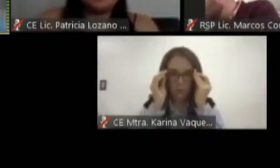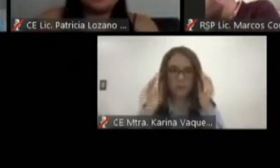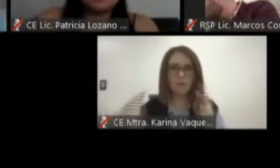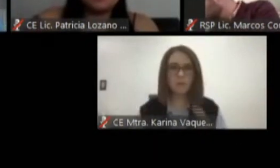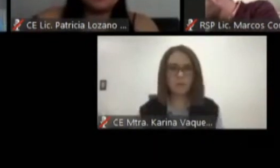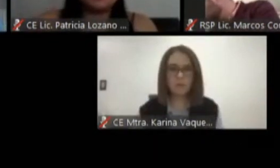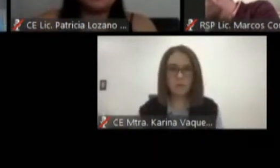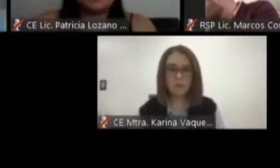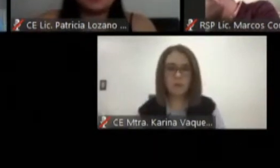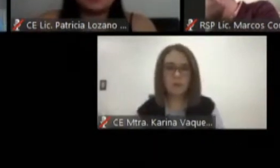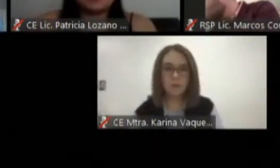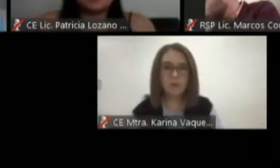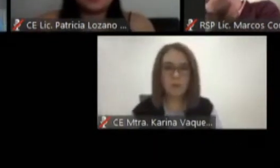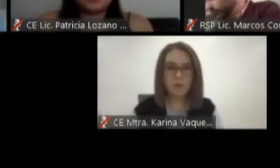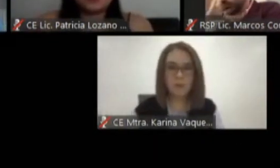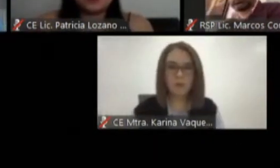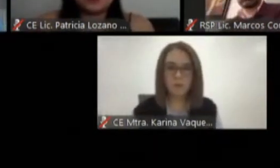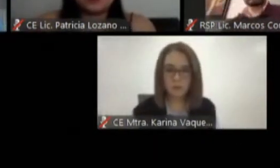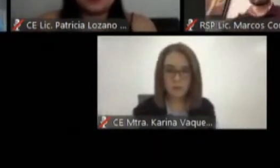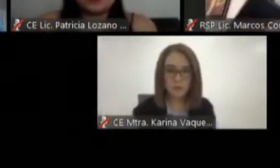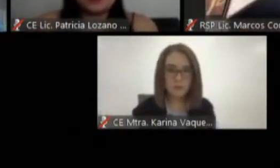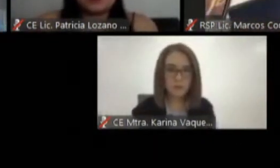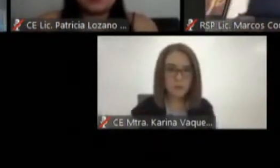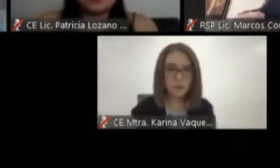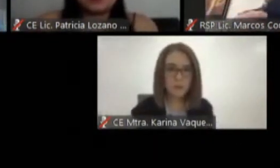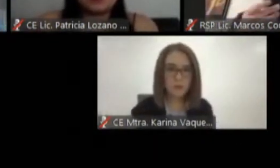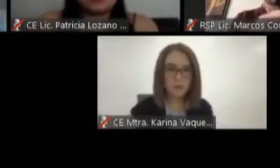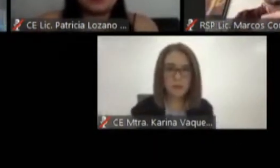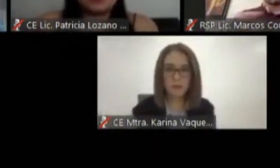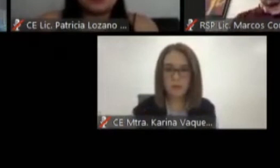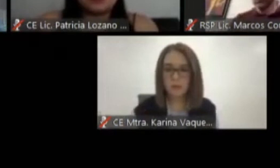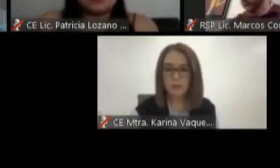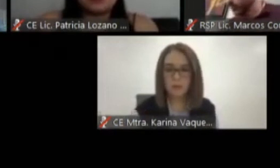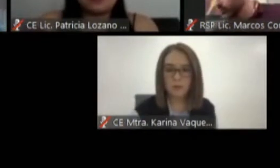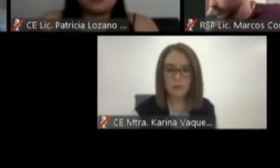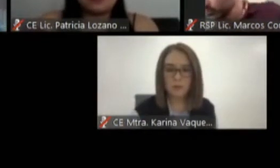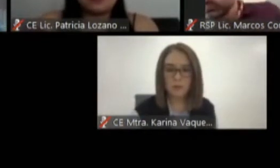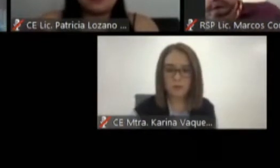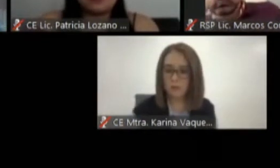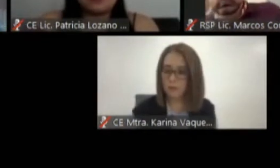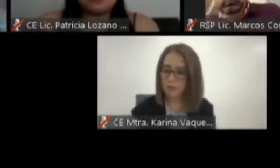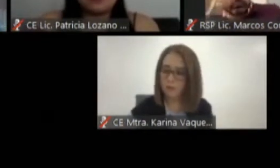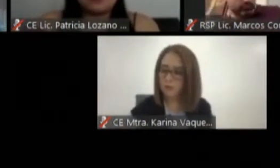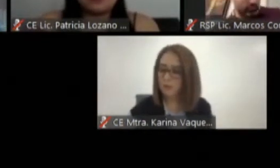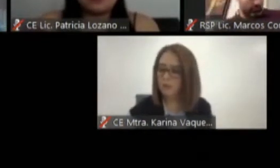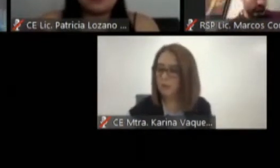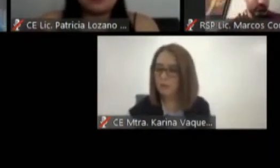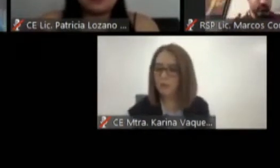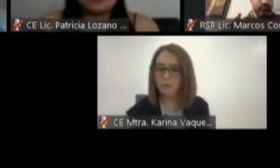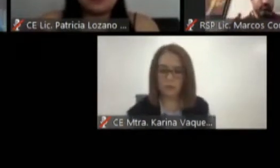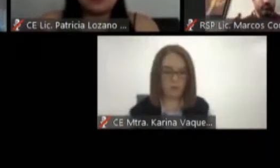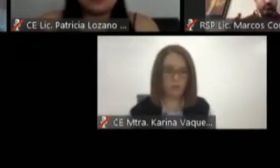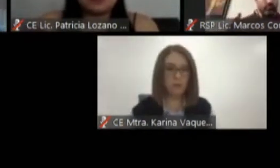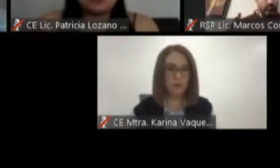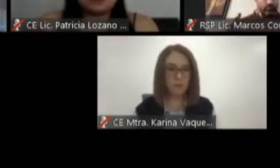94 solicitudes de registro y están en vías de entregar las primeras acreditaciones el mayor cúmulo de peticiones lo esperan para el mes de abril